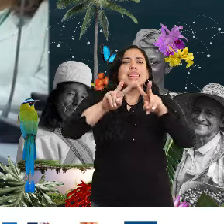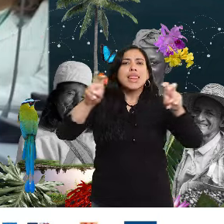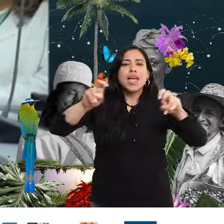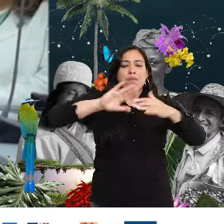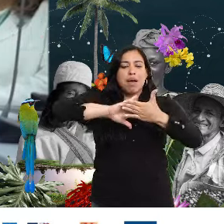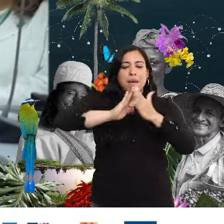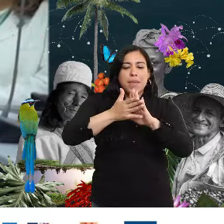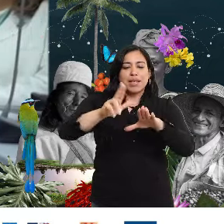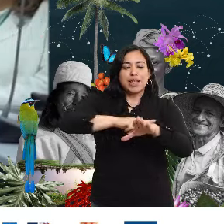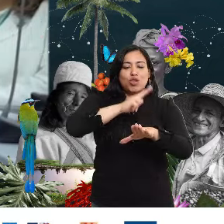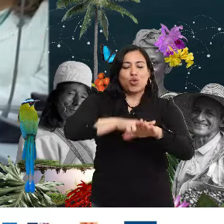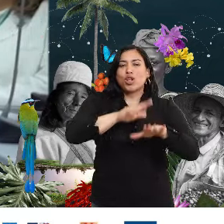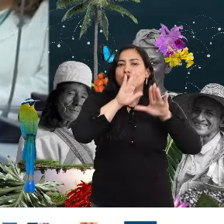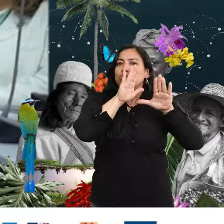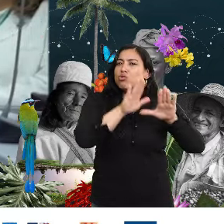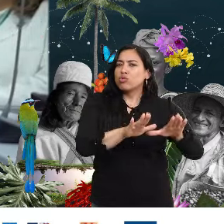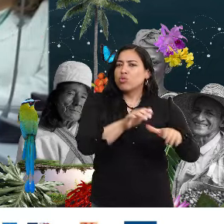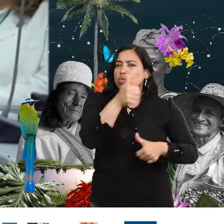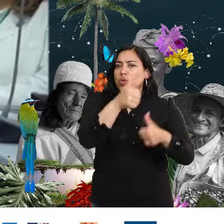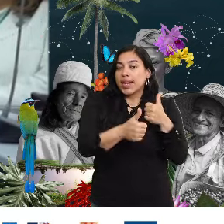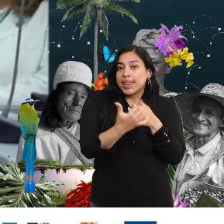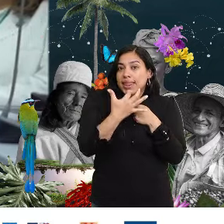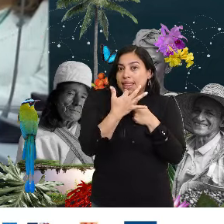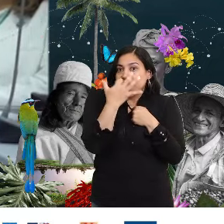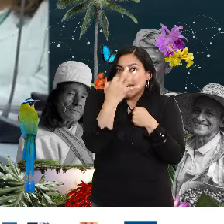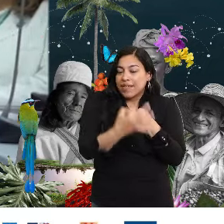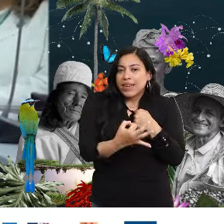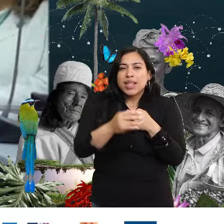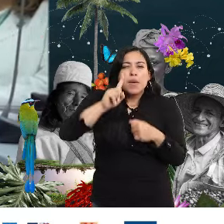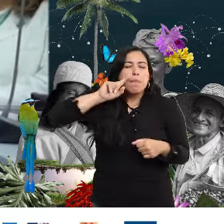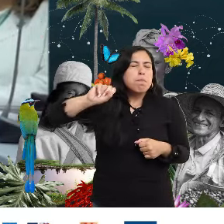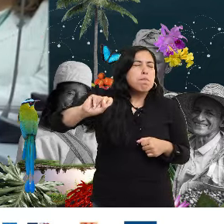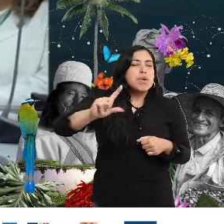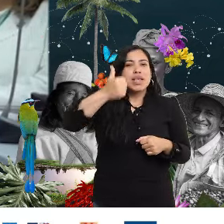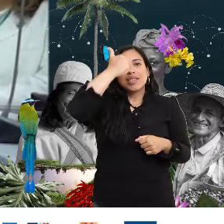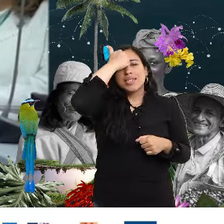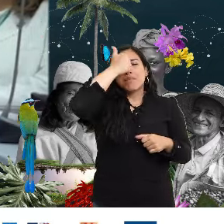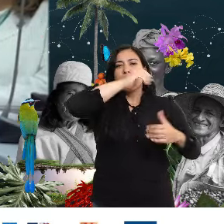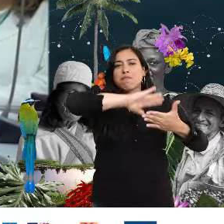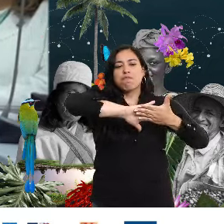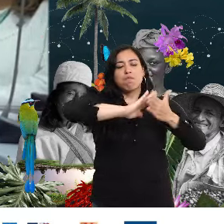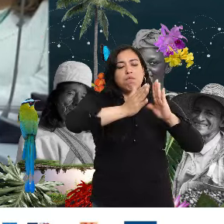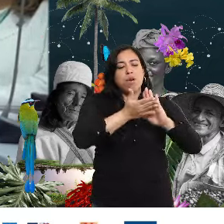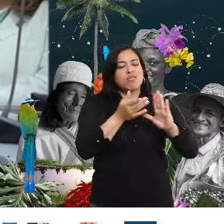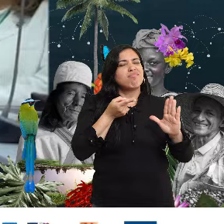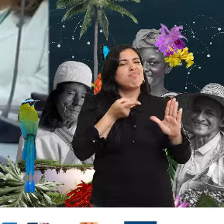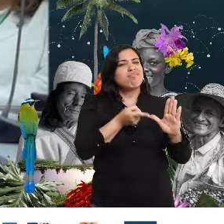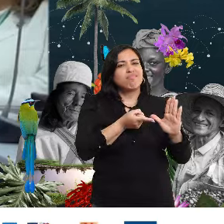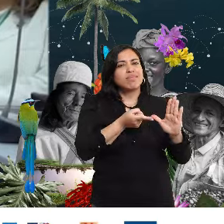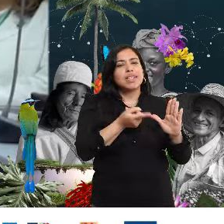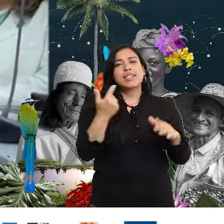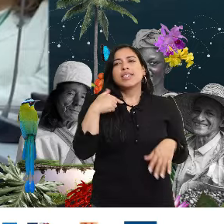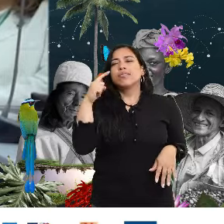con la naturaleza, es que realmente un primer principio de la paz es